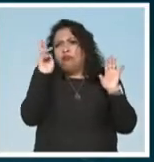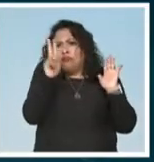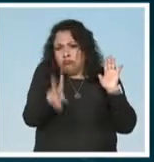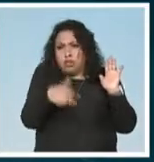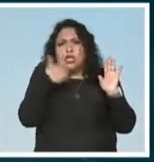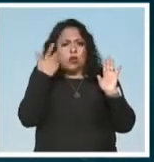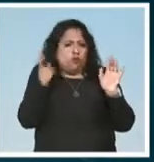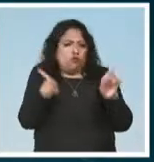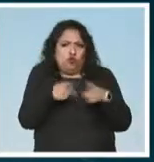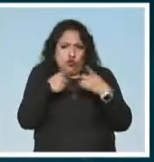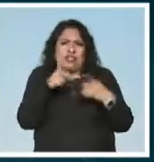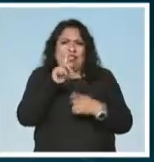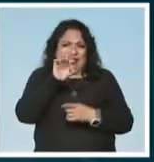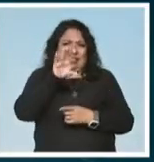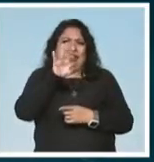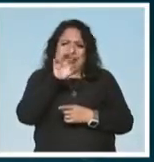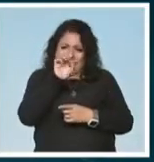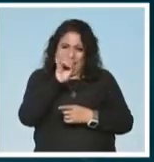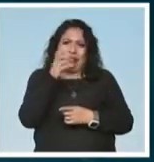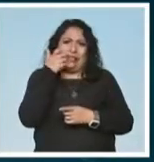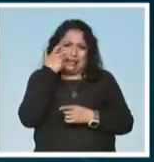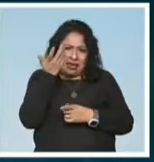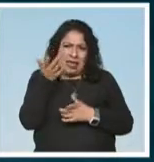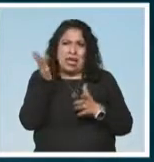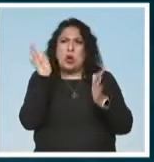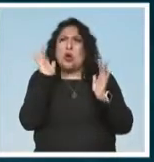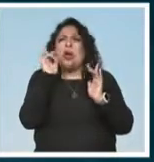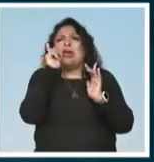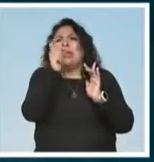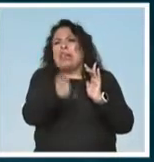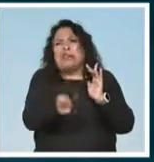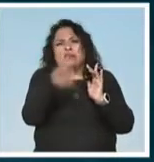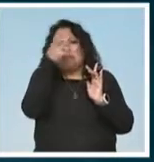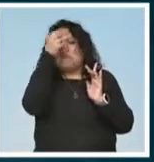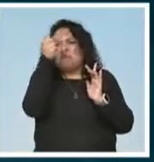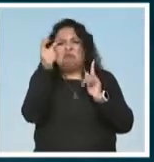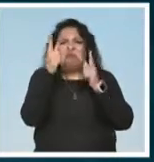dance music, whatever that means.